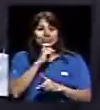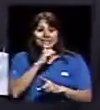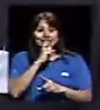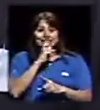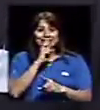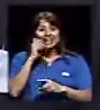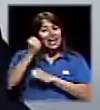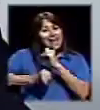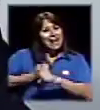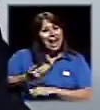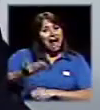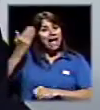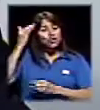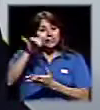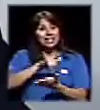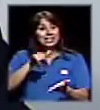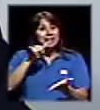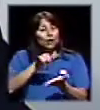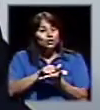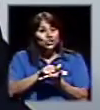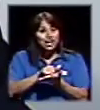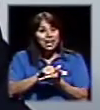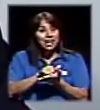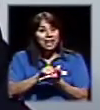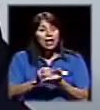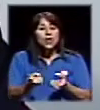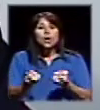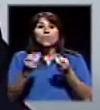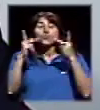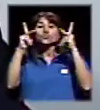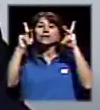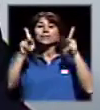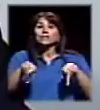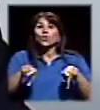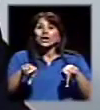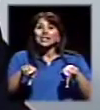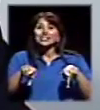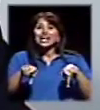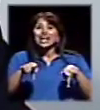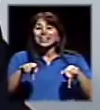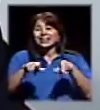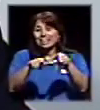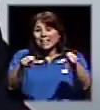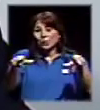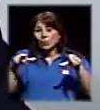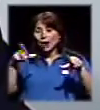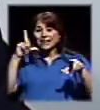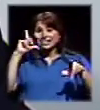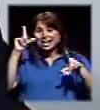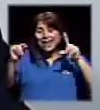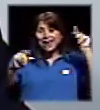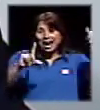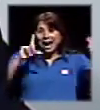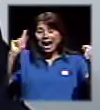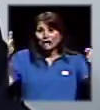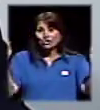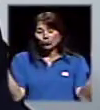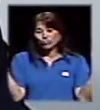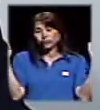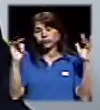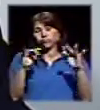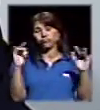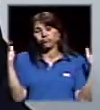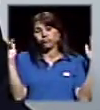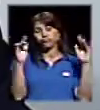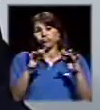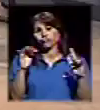José una inmigración muy intensa, no solo del campo costarricense que estaba sufriendo niveles de pobreza elevadísimos.